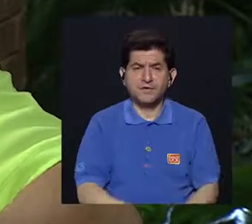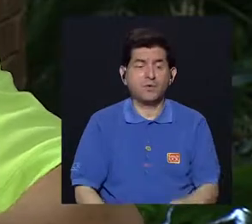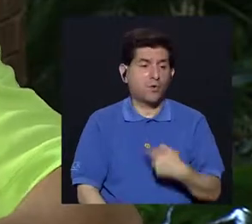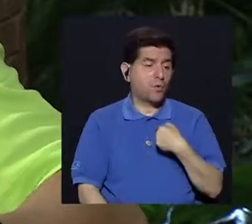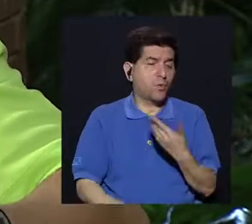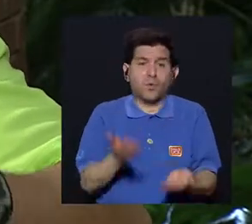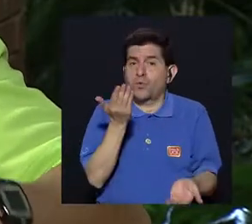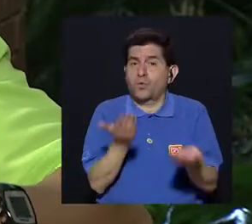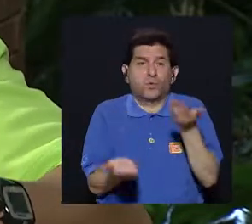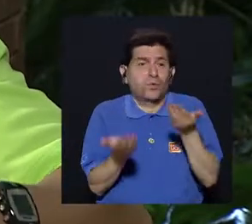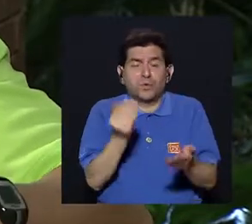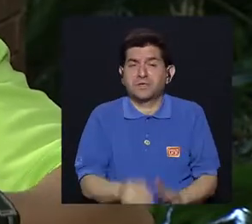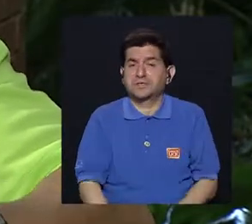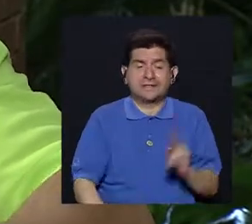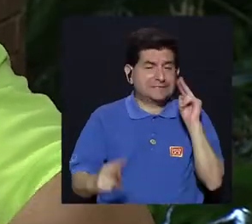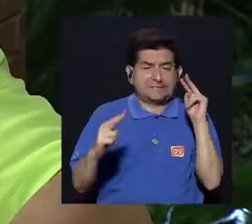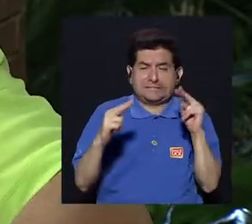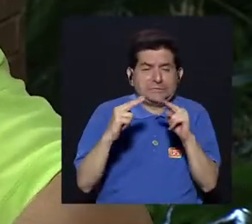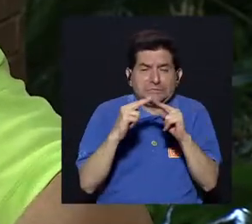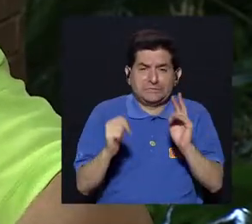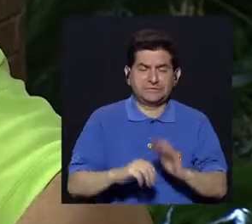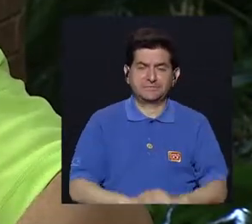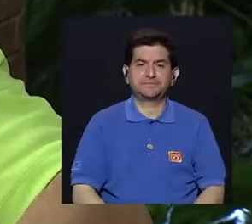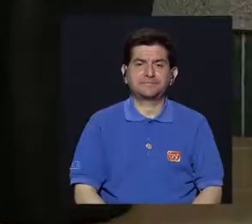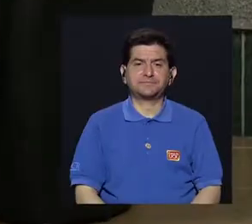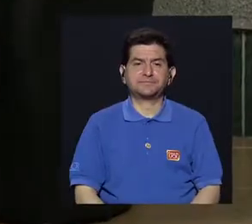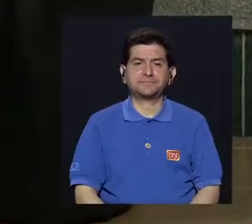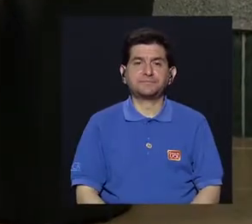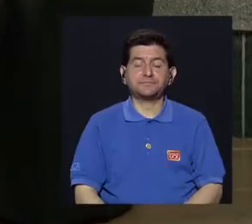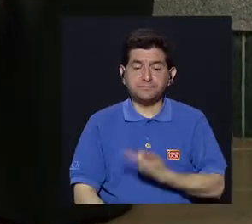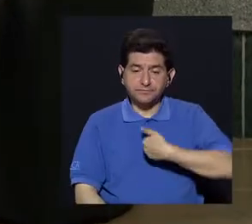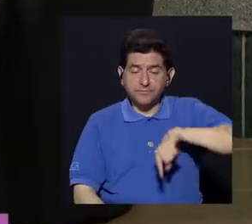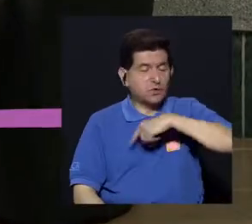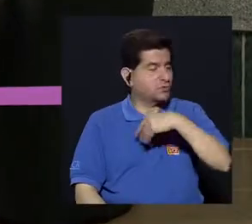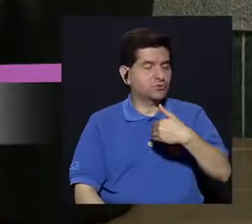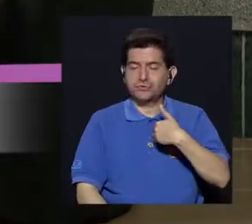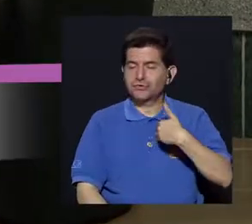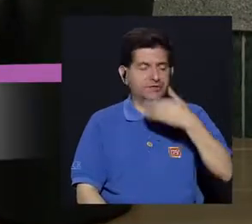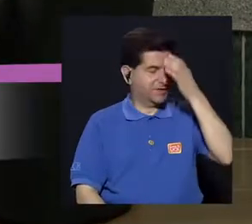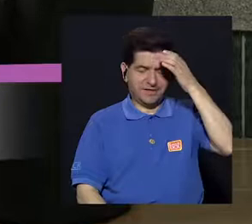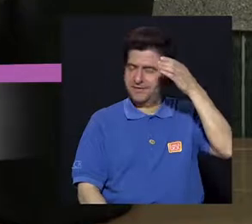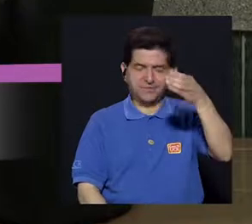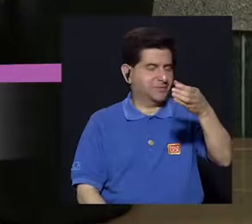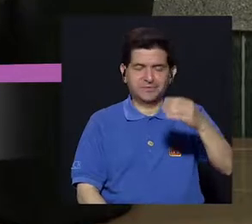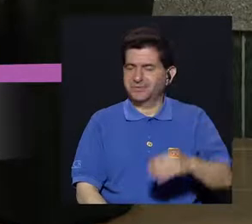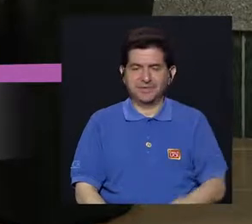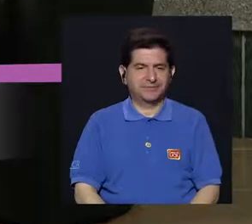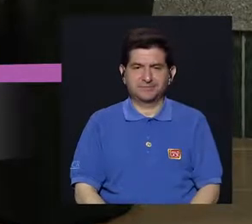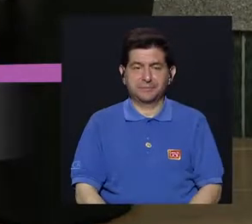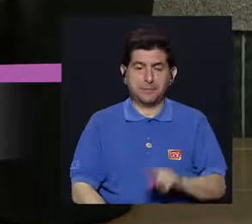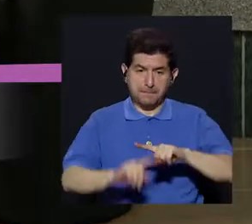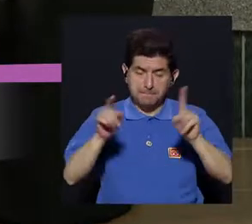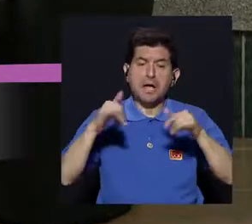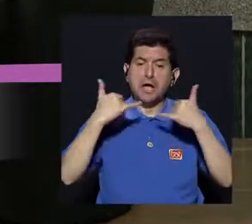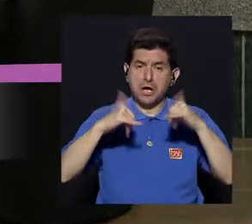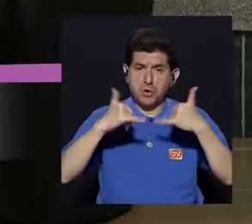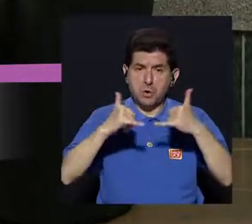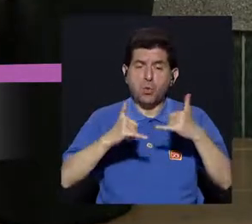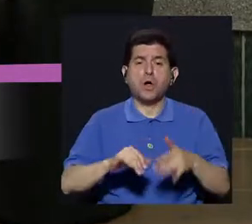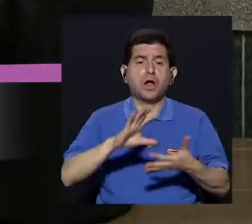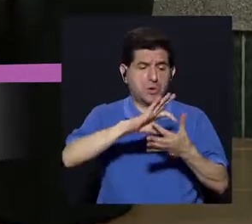eso uno no lo conoce a ciencia cierta. Sí, realmente nosotros no tenemos esa cultura, pero se ha visto que hay